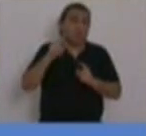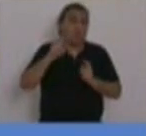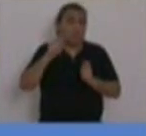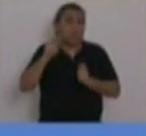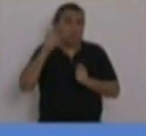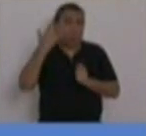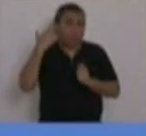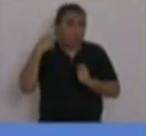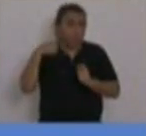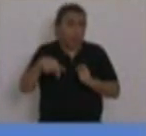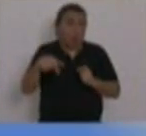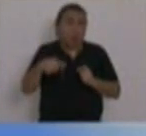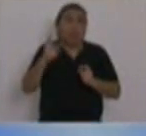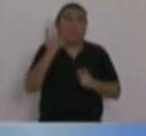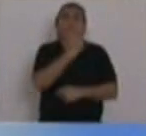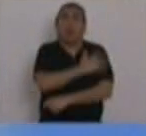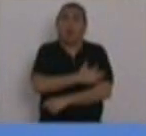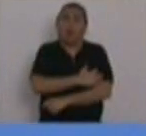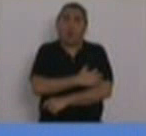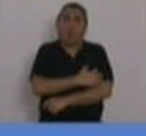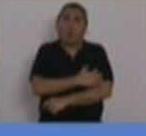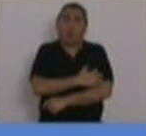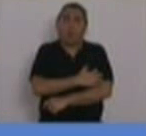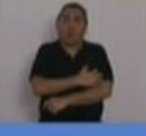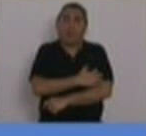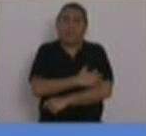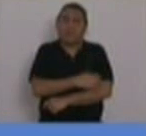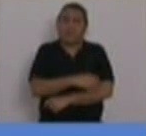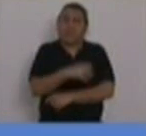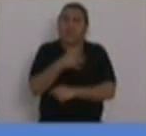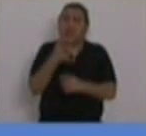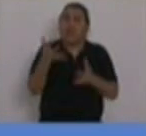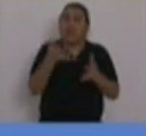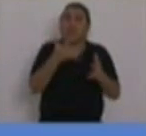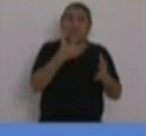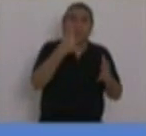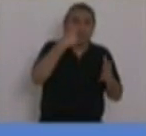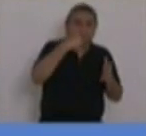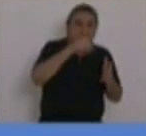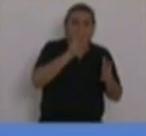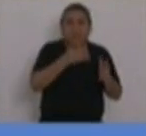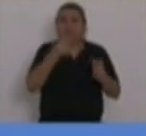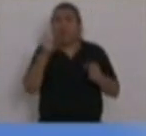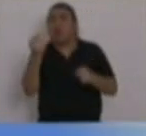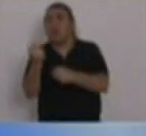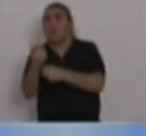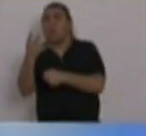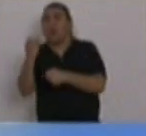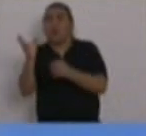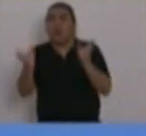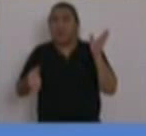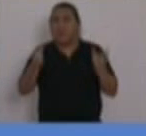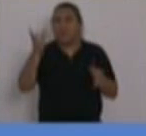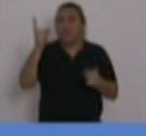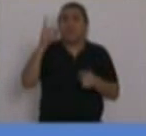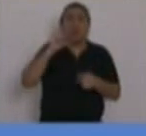metas pactadas con el Fondo Monetario Internacional, podrían ponerse en peligro los desembolsos pactados con el organismo y ahí Argentina se podría